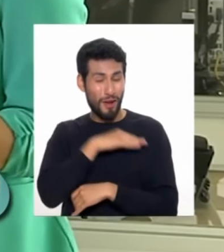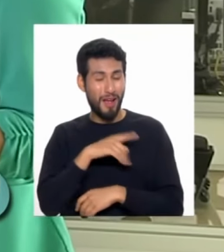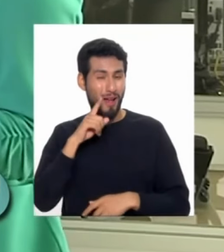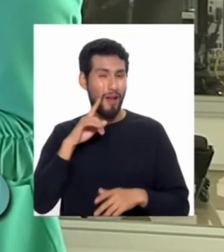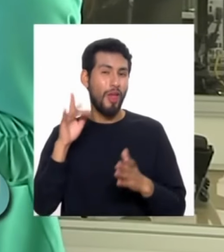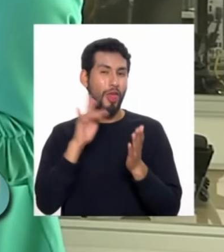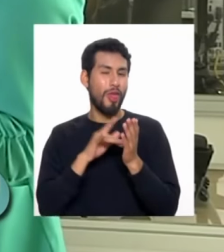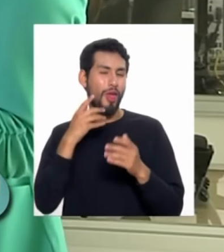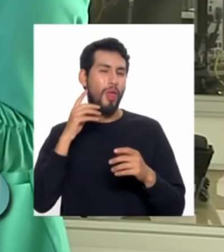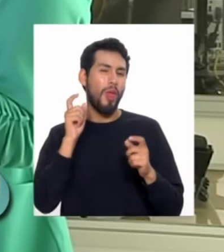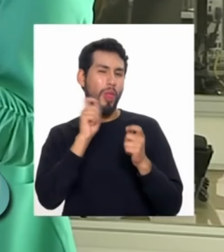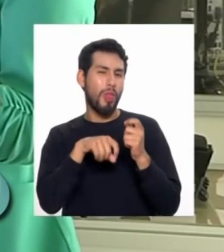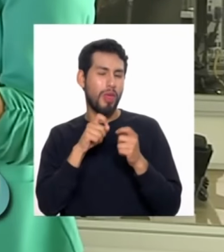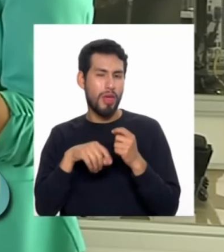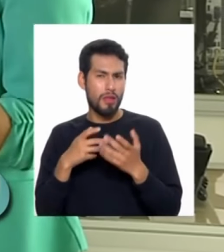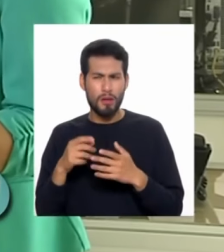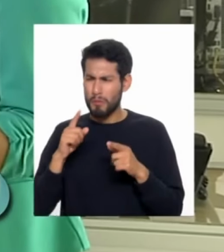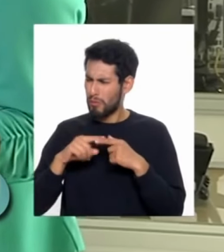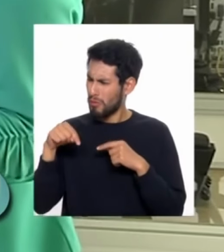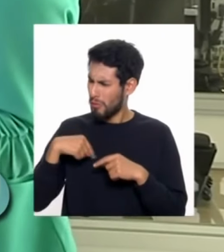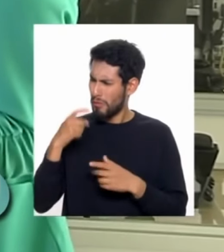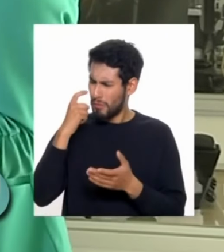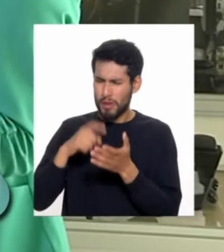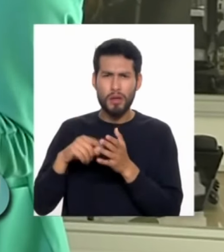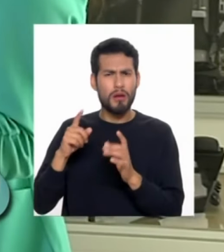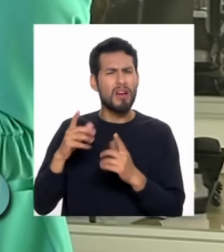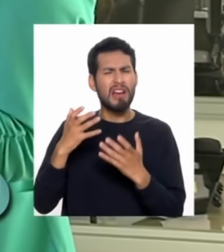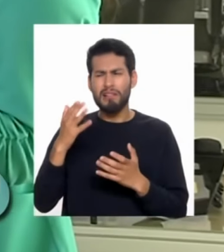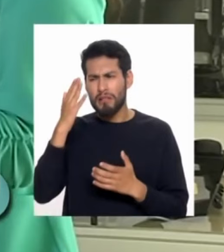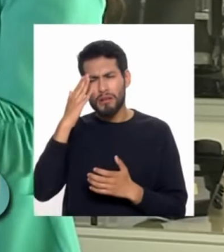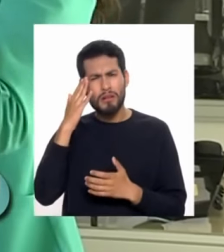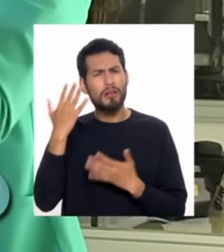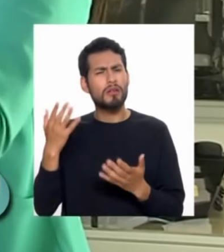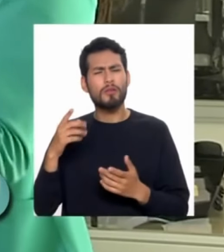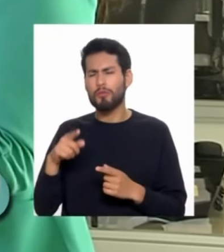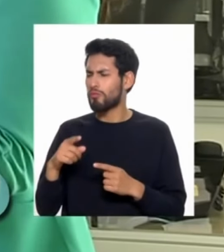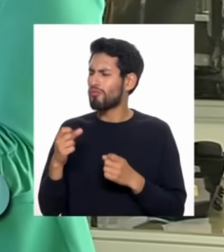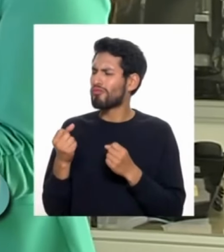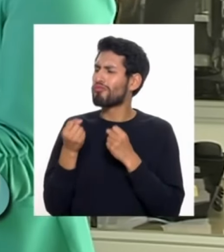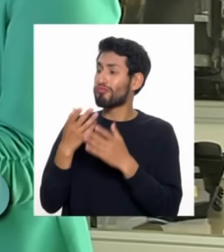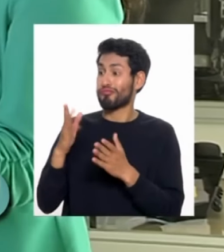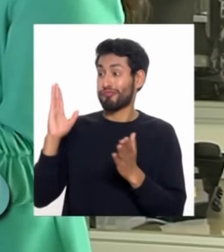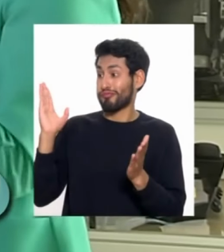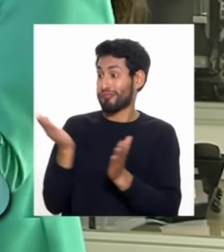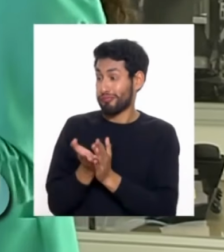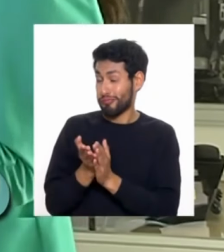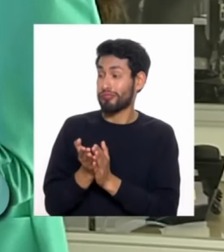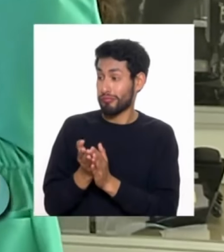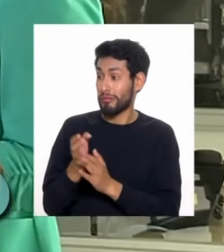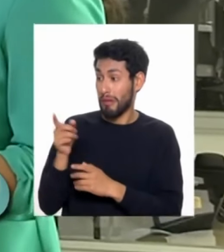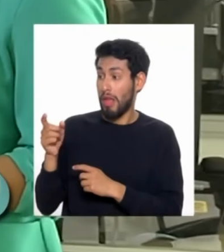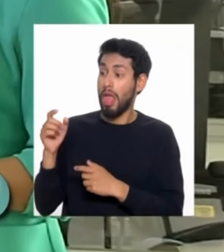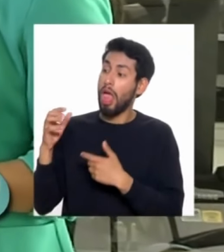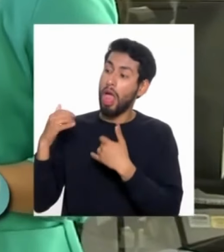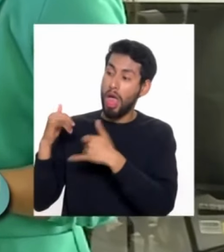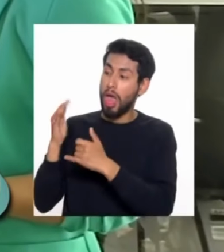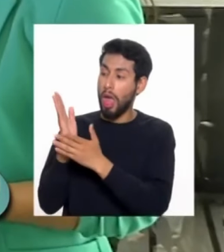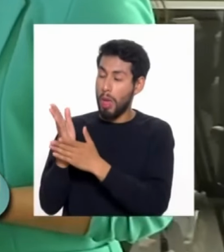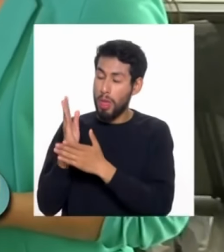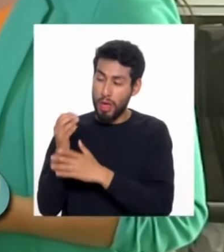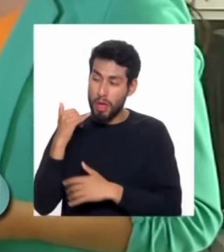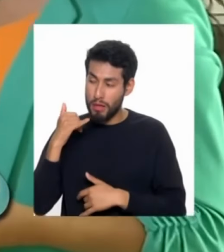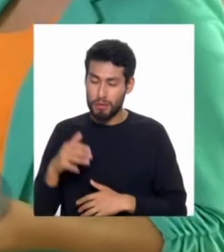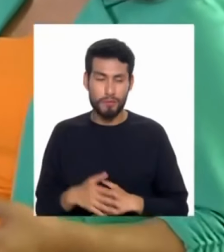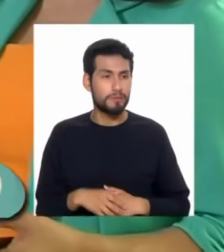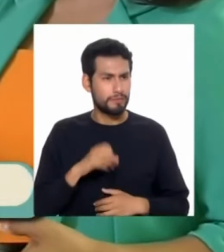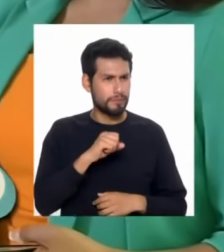se están dando en este año, pero también queremos saber cuáles son estas consecuencias que se dan de hacerlo. Primero que nada,